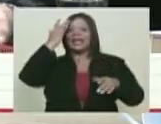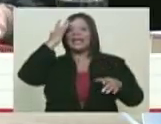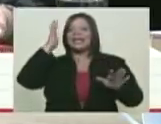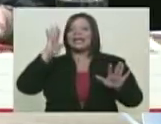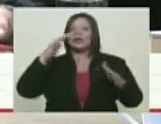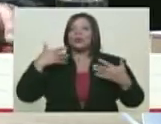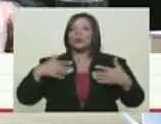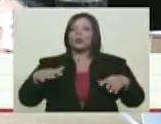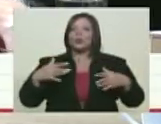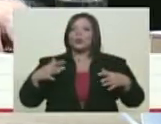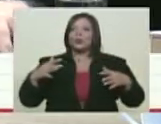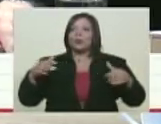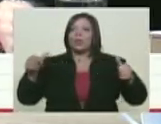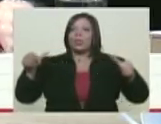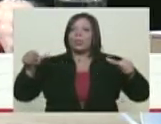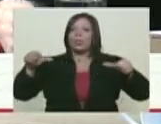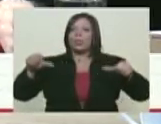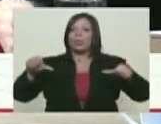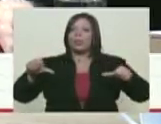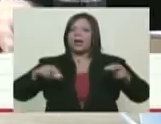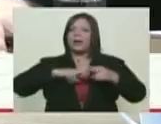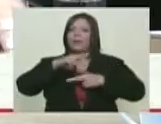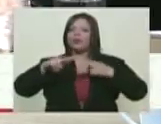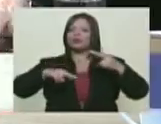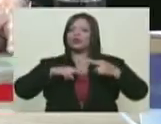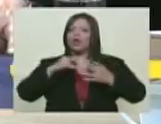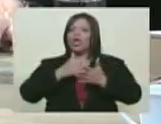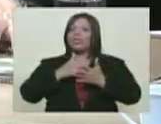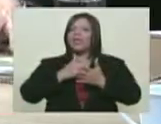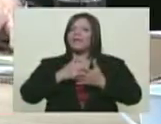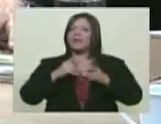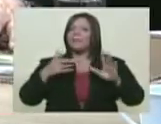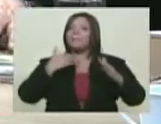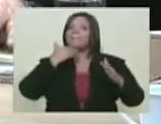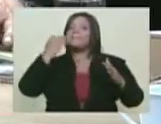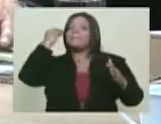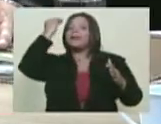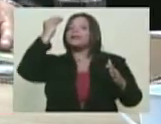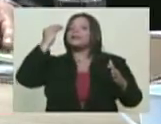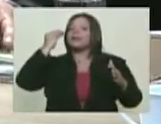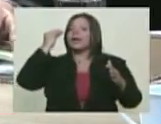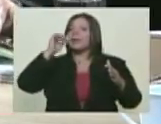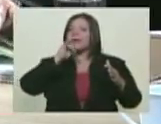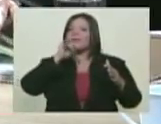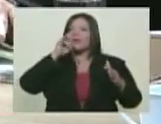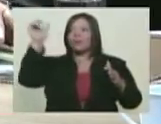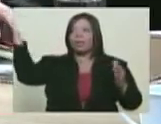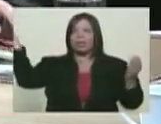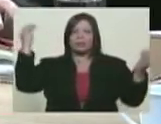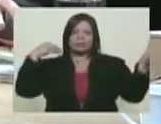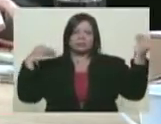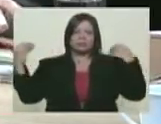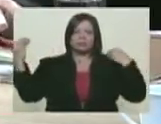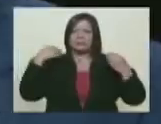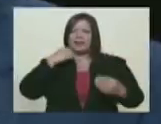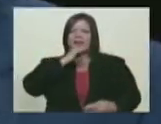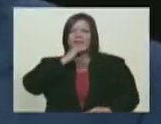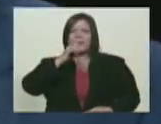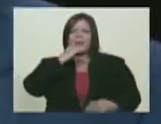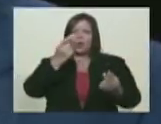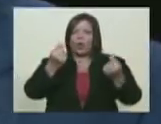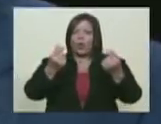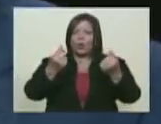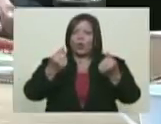que el nivel de desgaste de la Revolución Bolivariana es más profundo. Los informes que te llegan sobre la situación